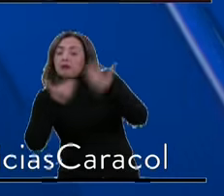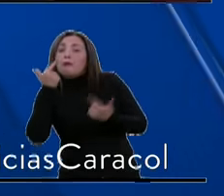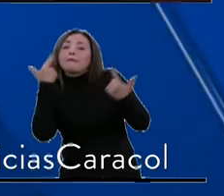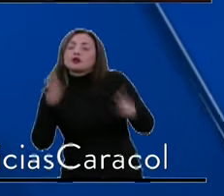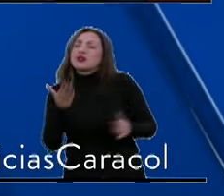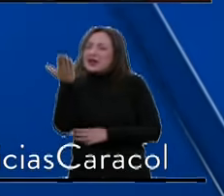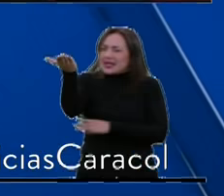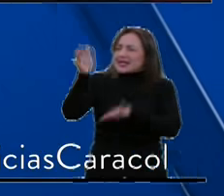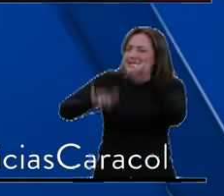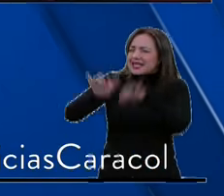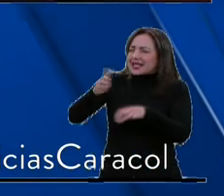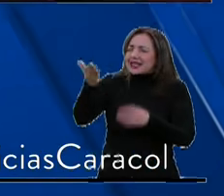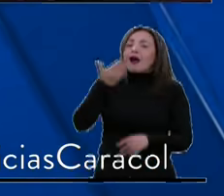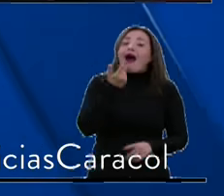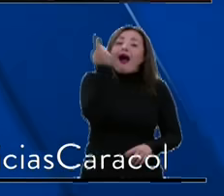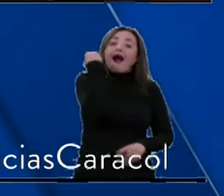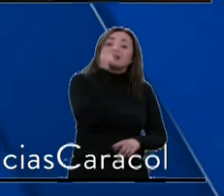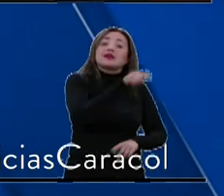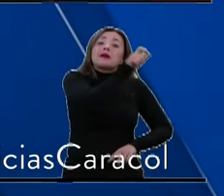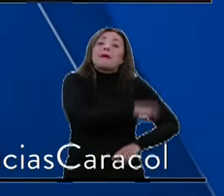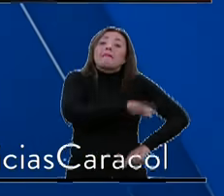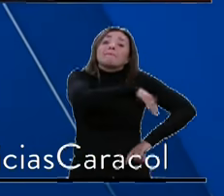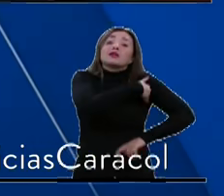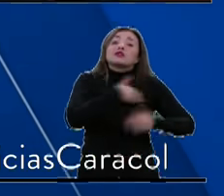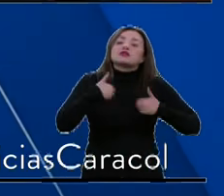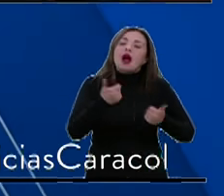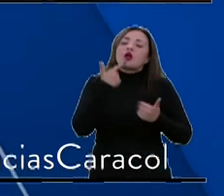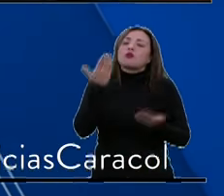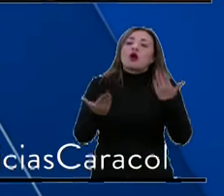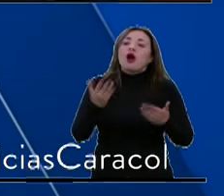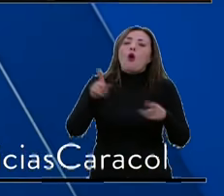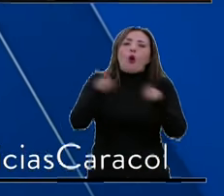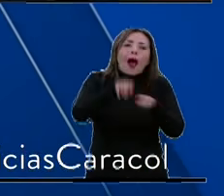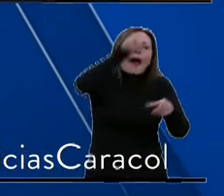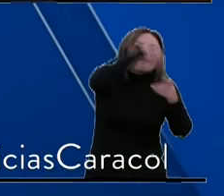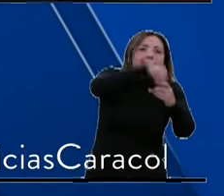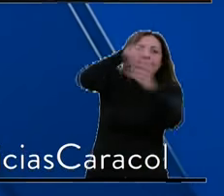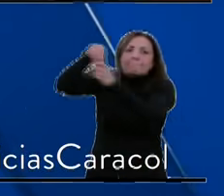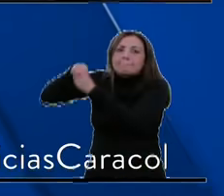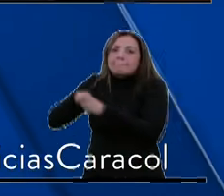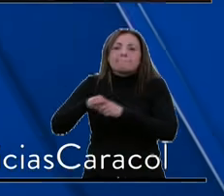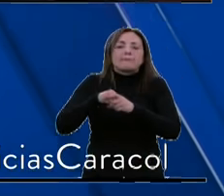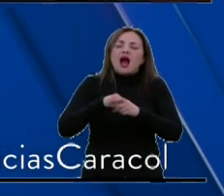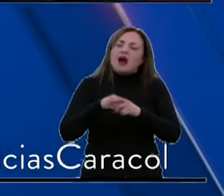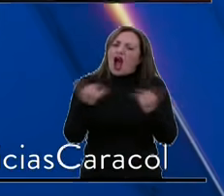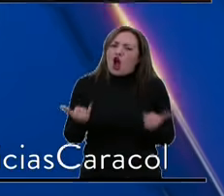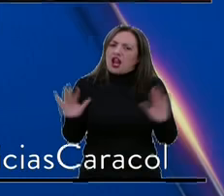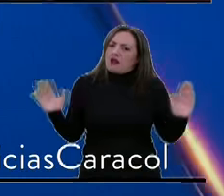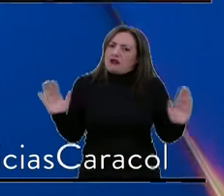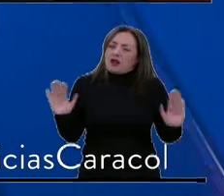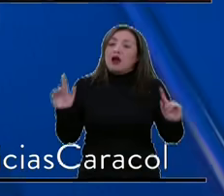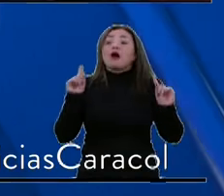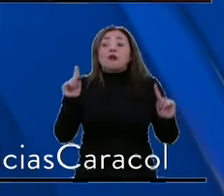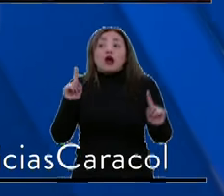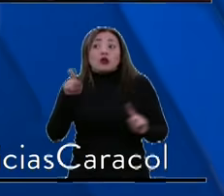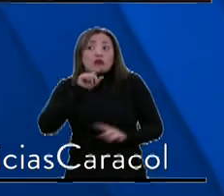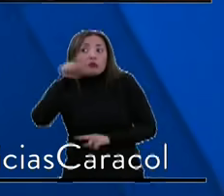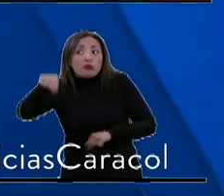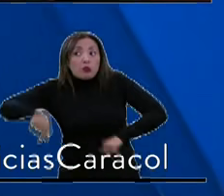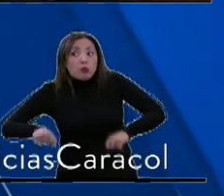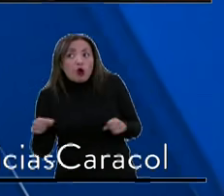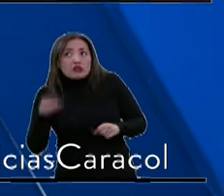ayer el ministro de salud dijo que por ahora se descartan cuarentenas en bogotá si se están contemplando o